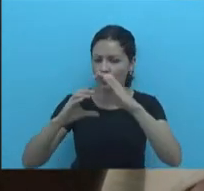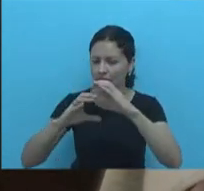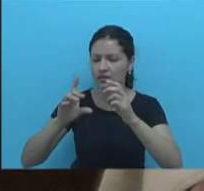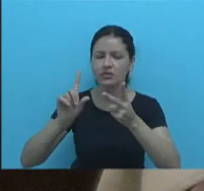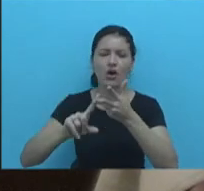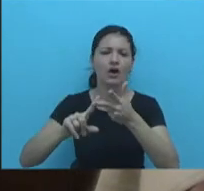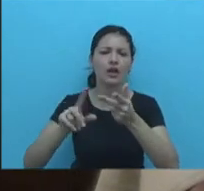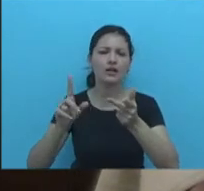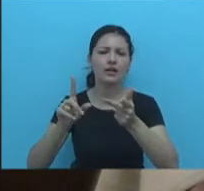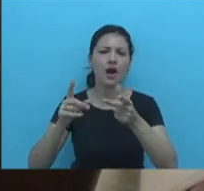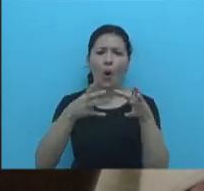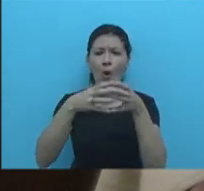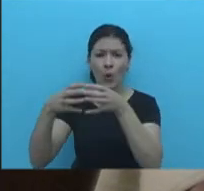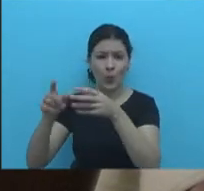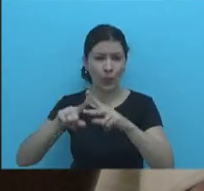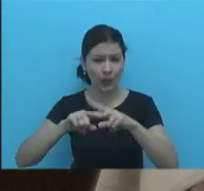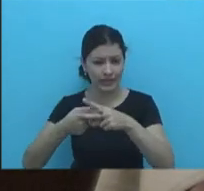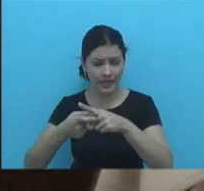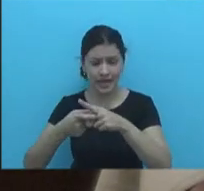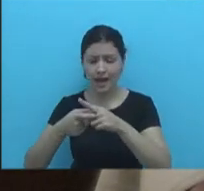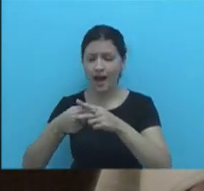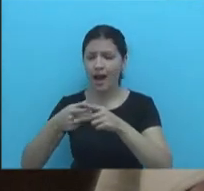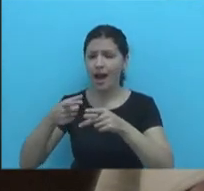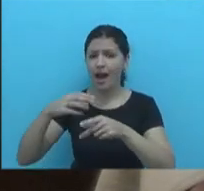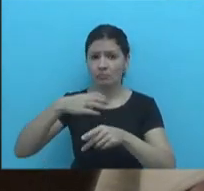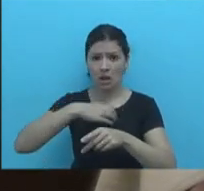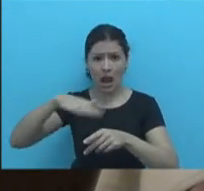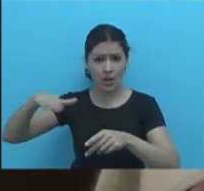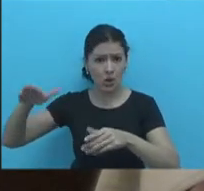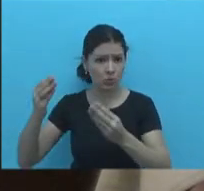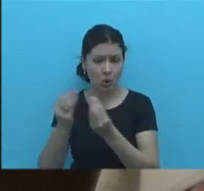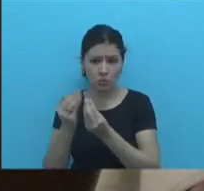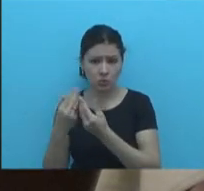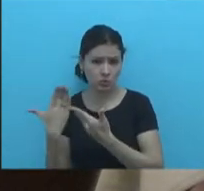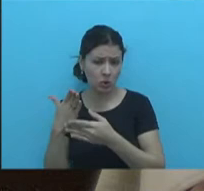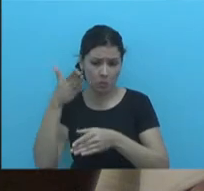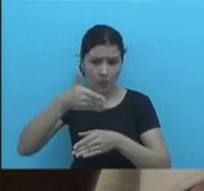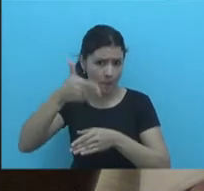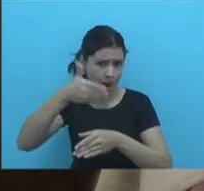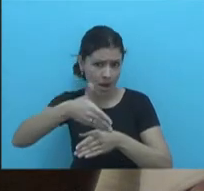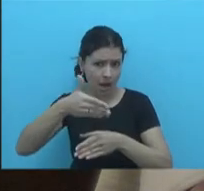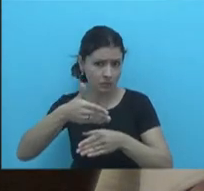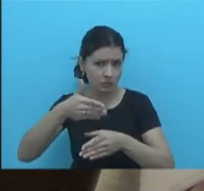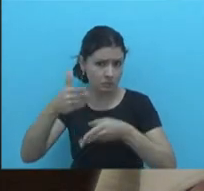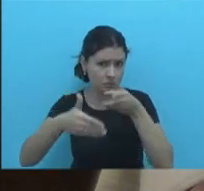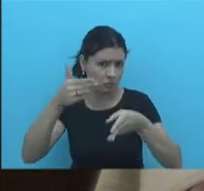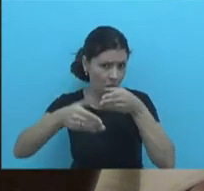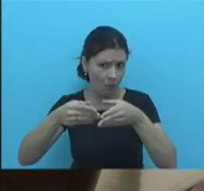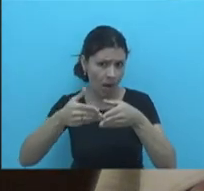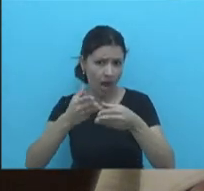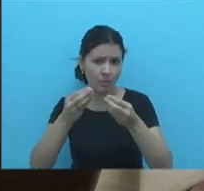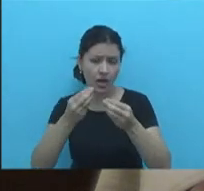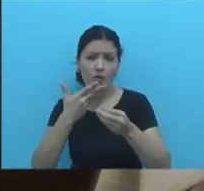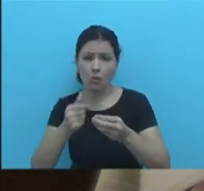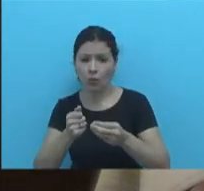participan, a la cual ellos les gustan lo que es radio, todo sobre medio. Y tendría